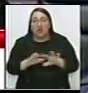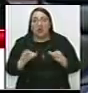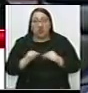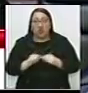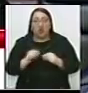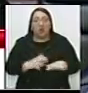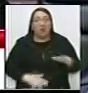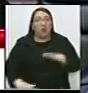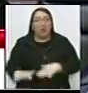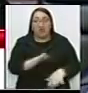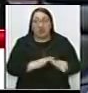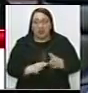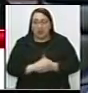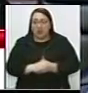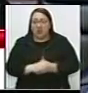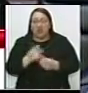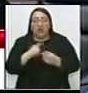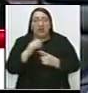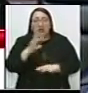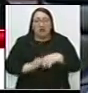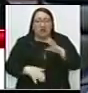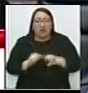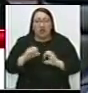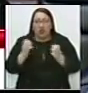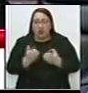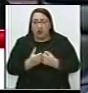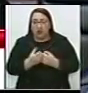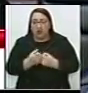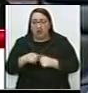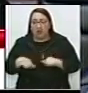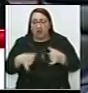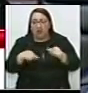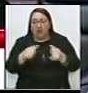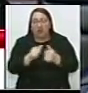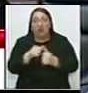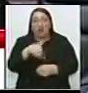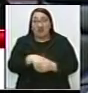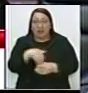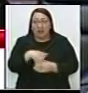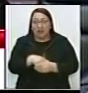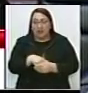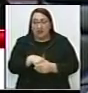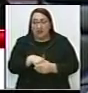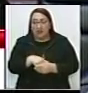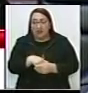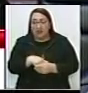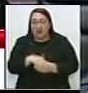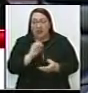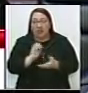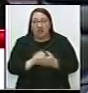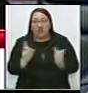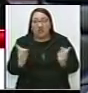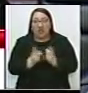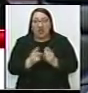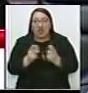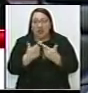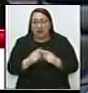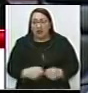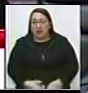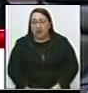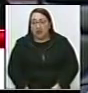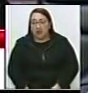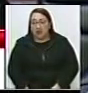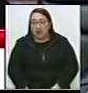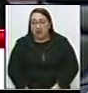continua movilización, desdeña los parlamentos, manipula las elecciones, acota las libertades. El